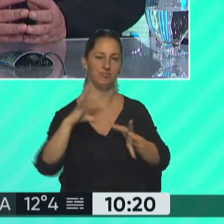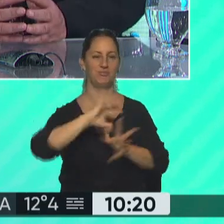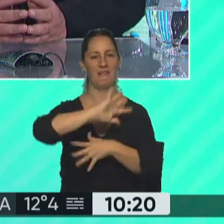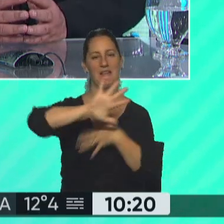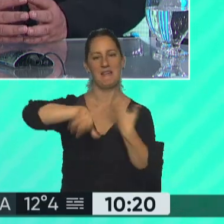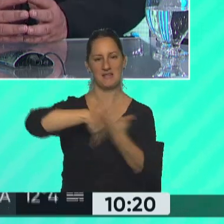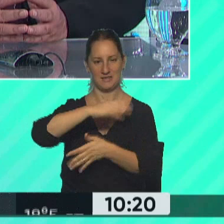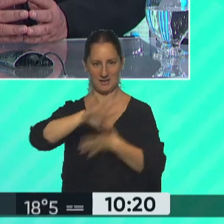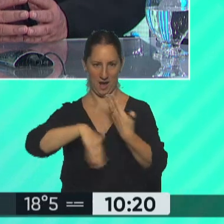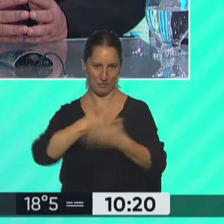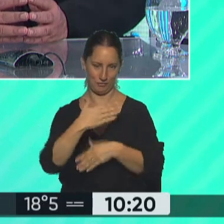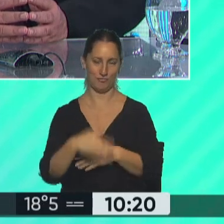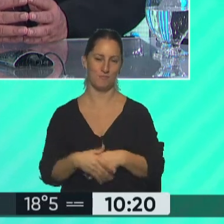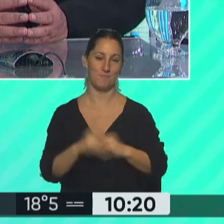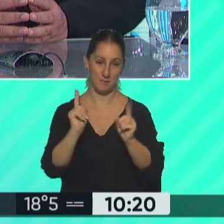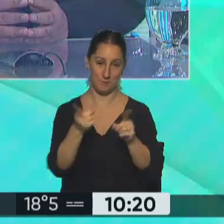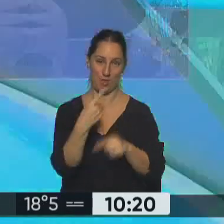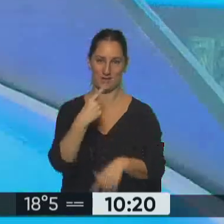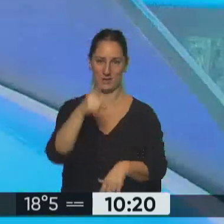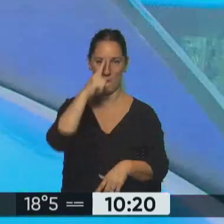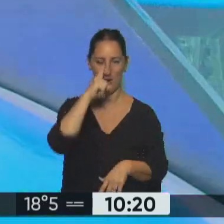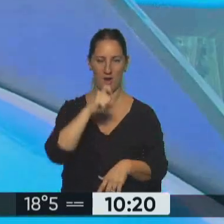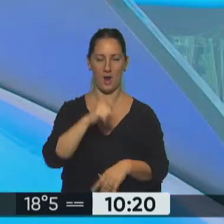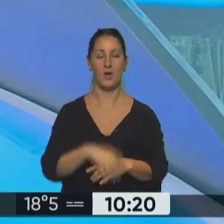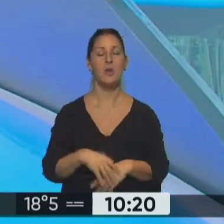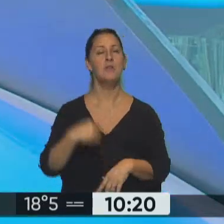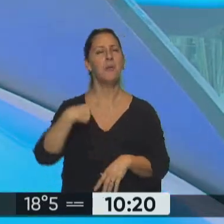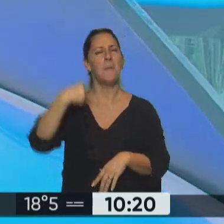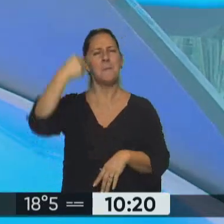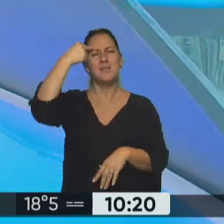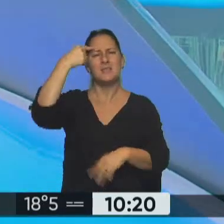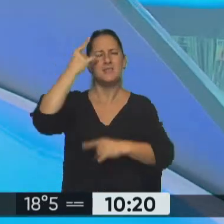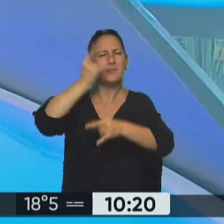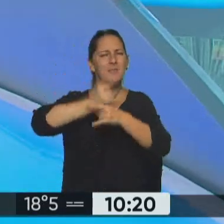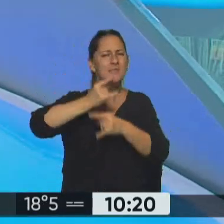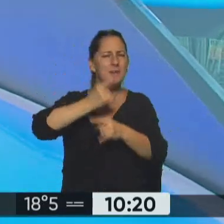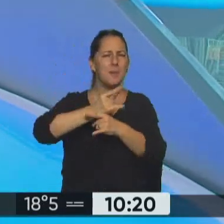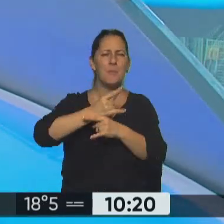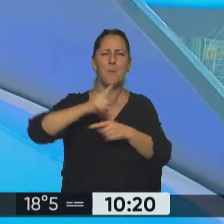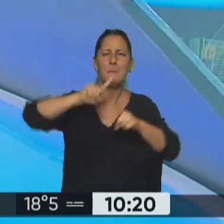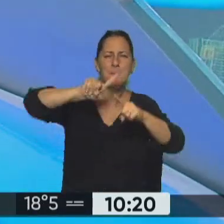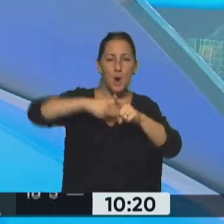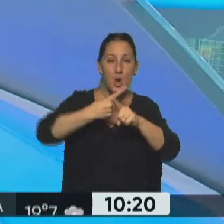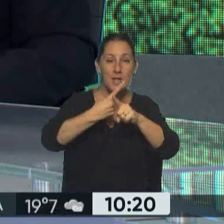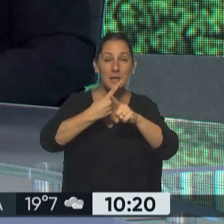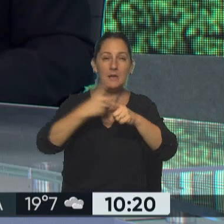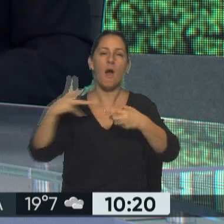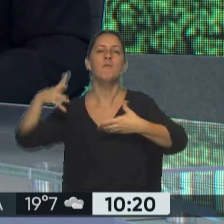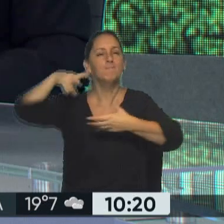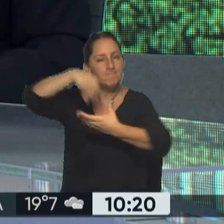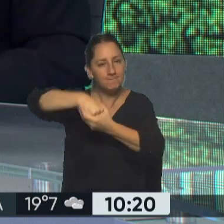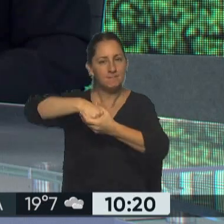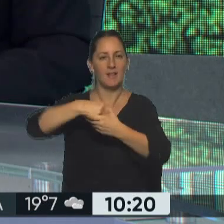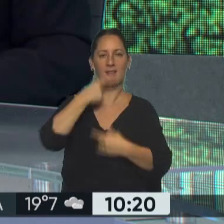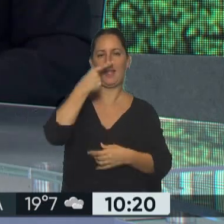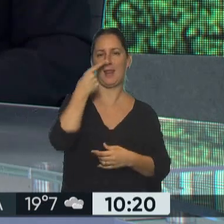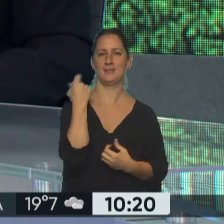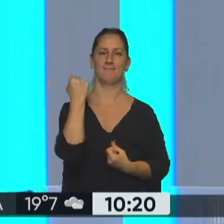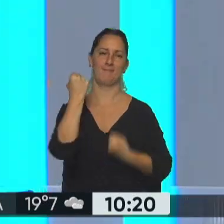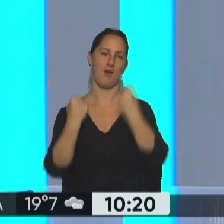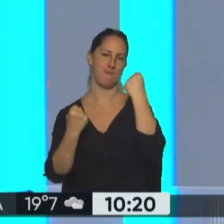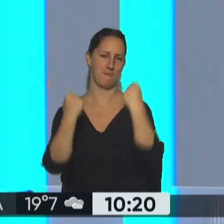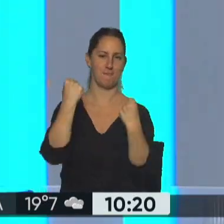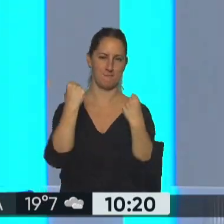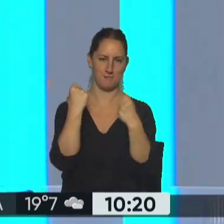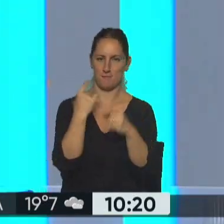decía Belgrano, ¿no? Tal cual. No, pensaba siempre la política también atravesada por intereses económicos, ¿no? Siempre.